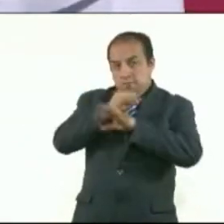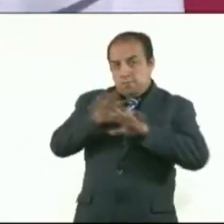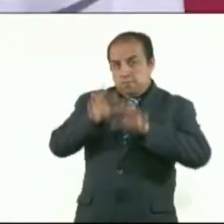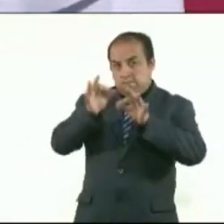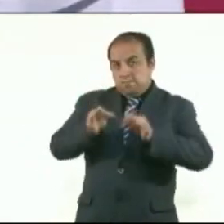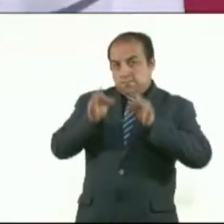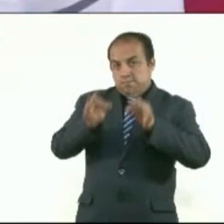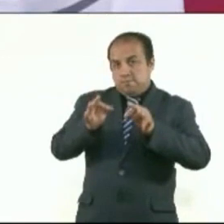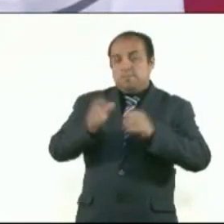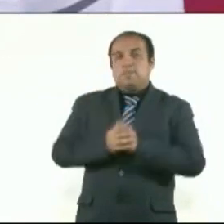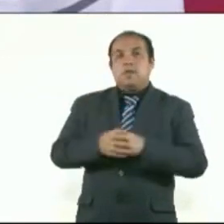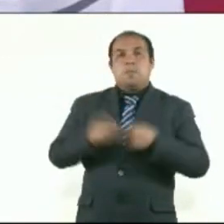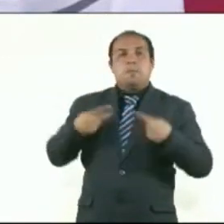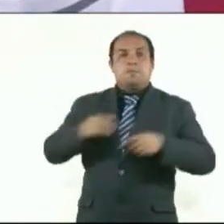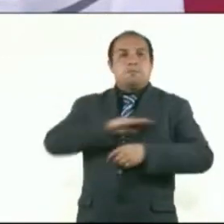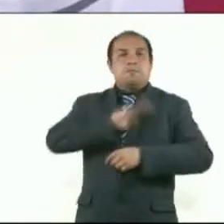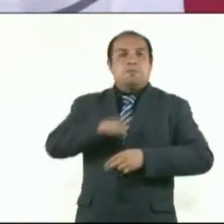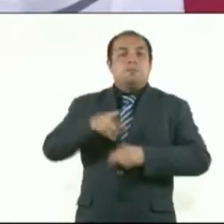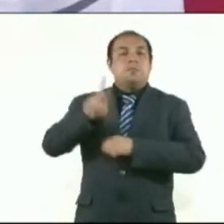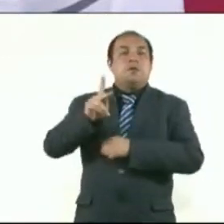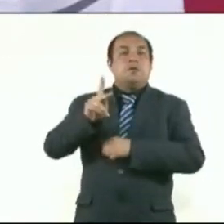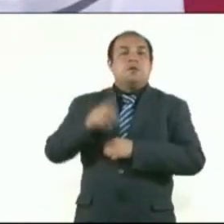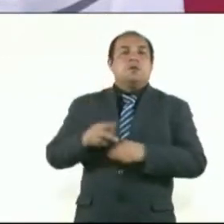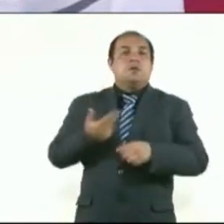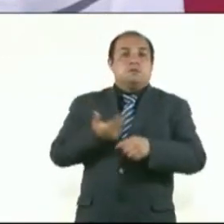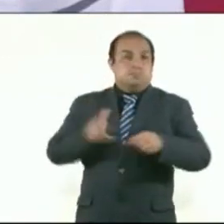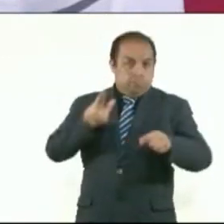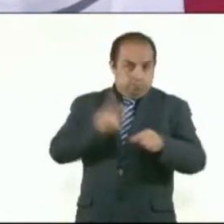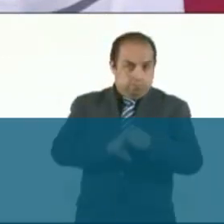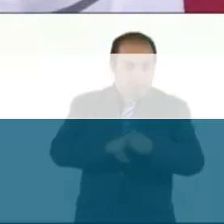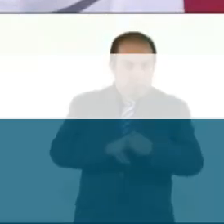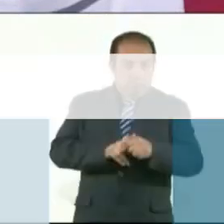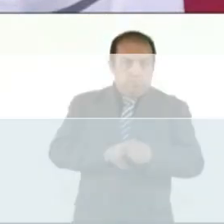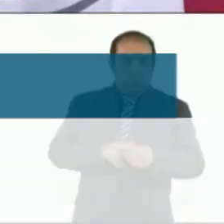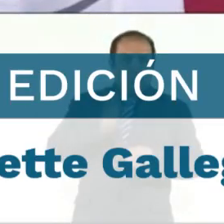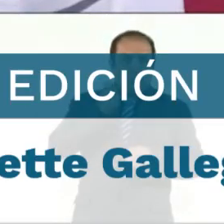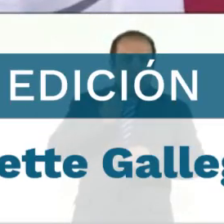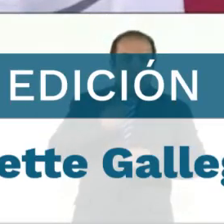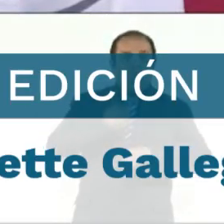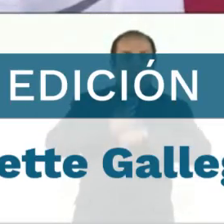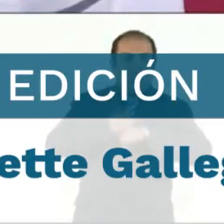de defunciones, pero en el caso de las hospitalizaciones, que son cuadros